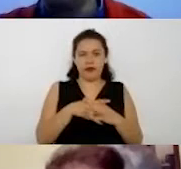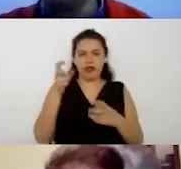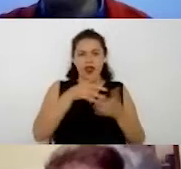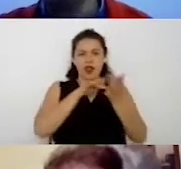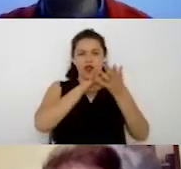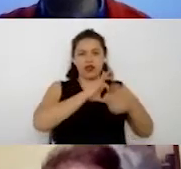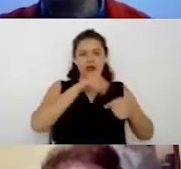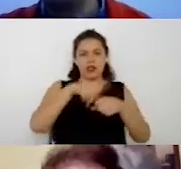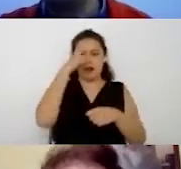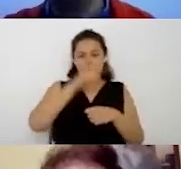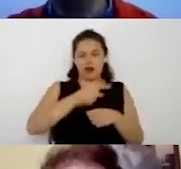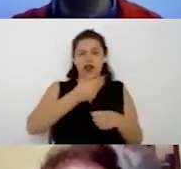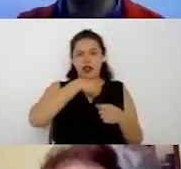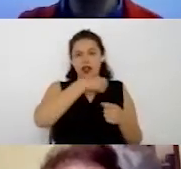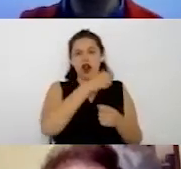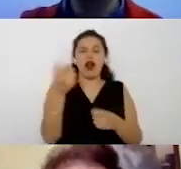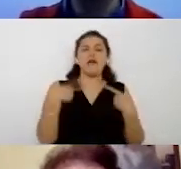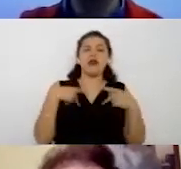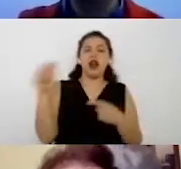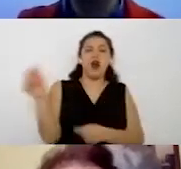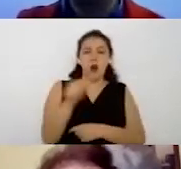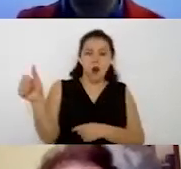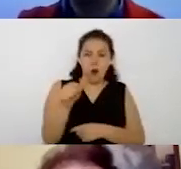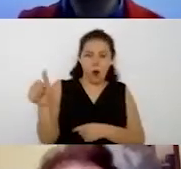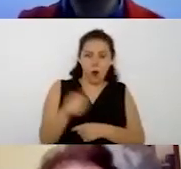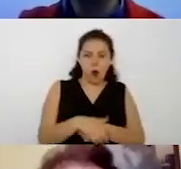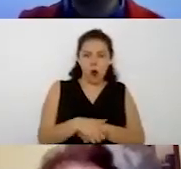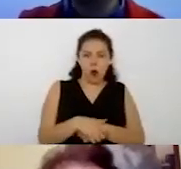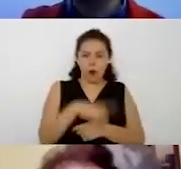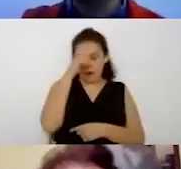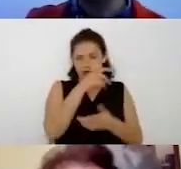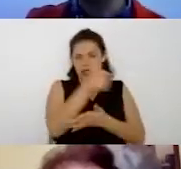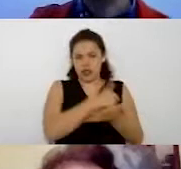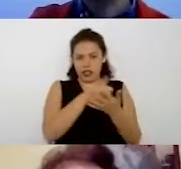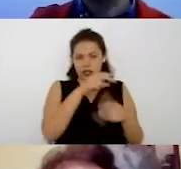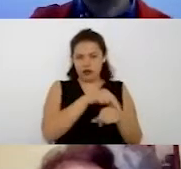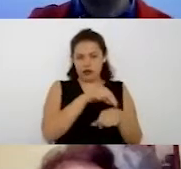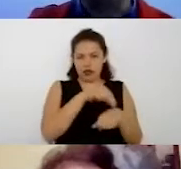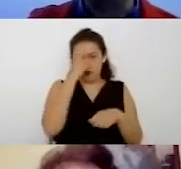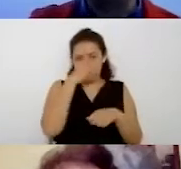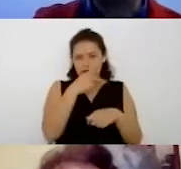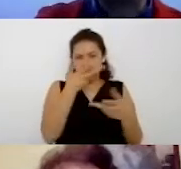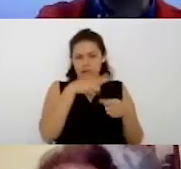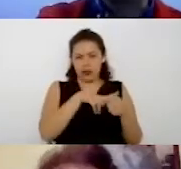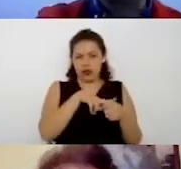nos va a ayudar con el traslado de la víctima al centro médico, al hospital, donde será atendido.